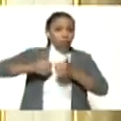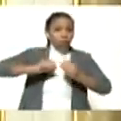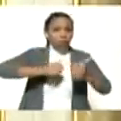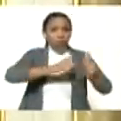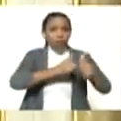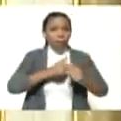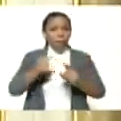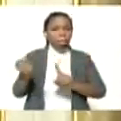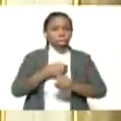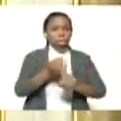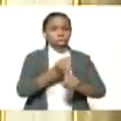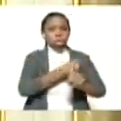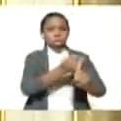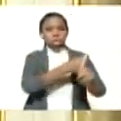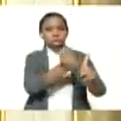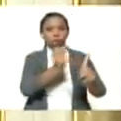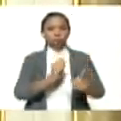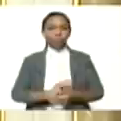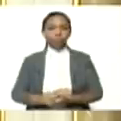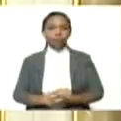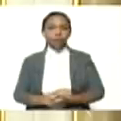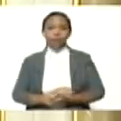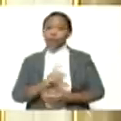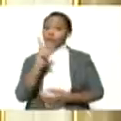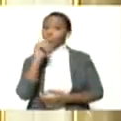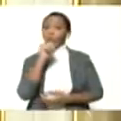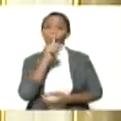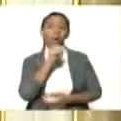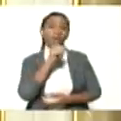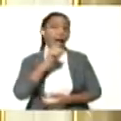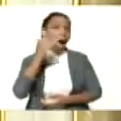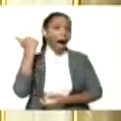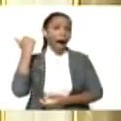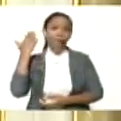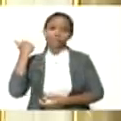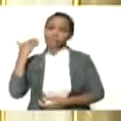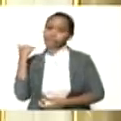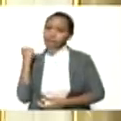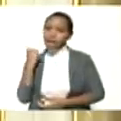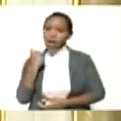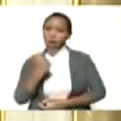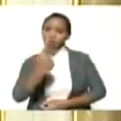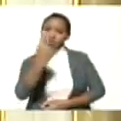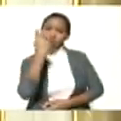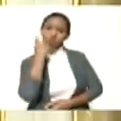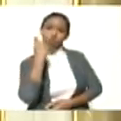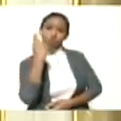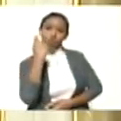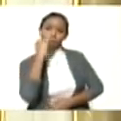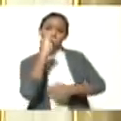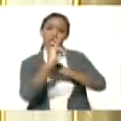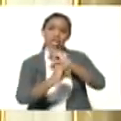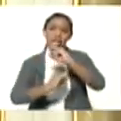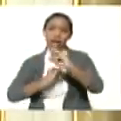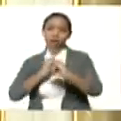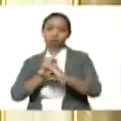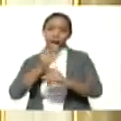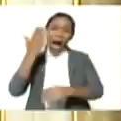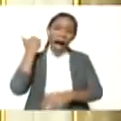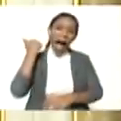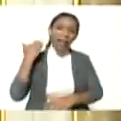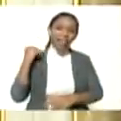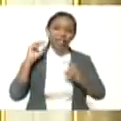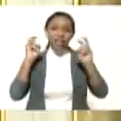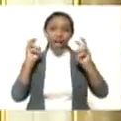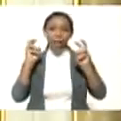masacre. Y no había para entonces ni un solo organismo internacional,